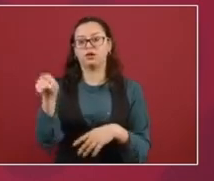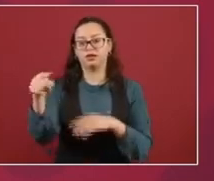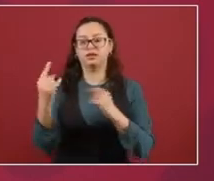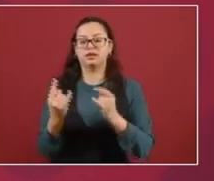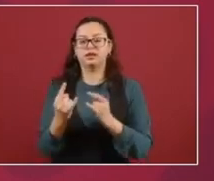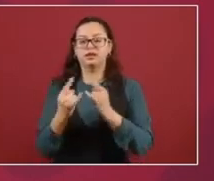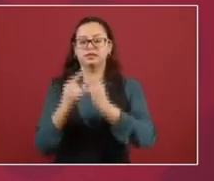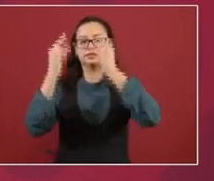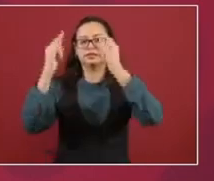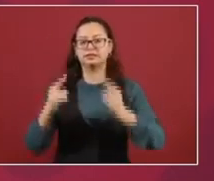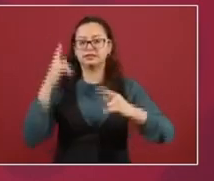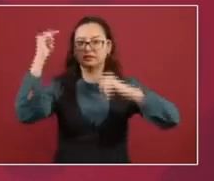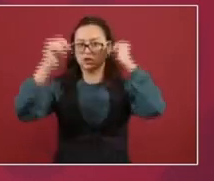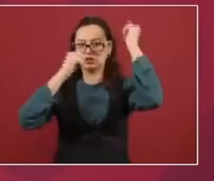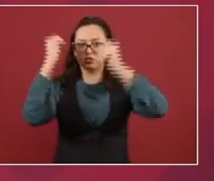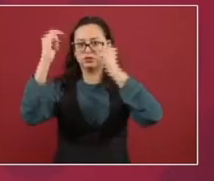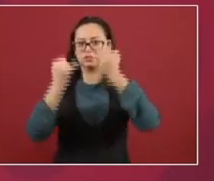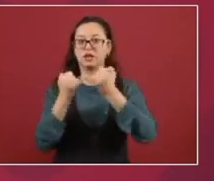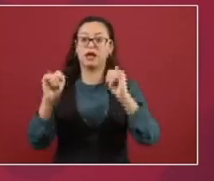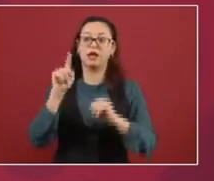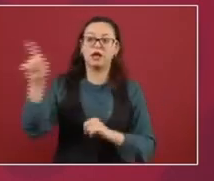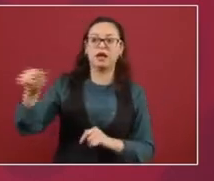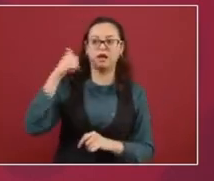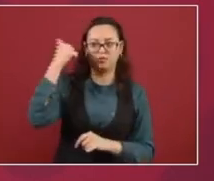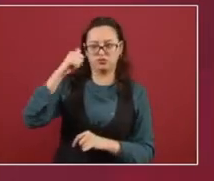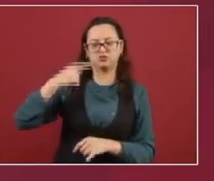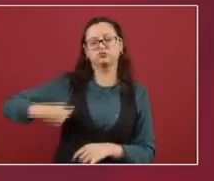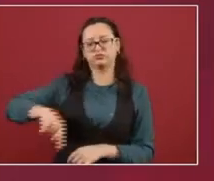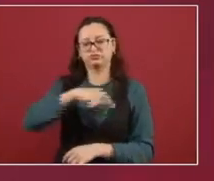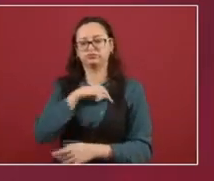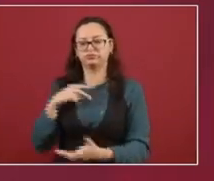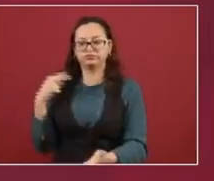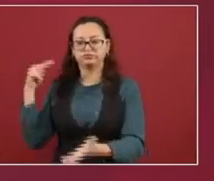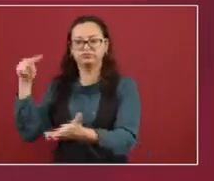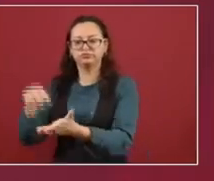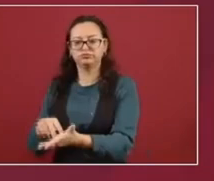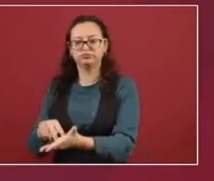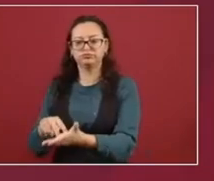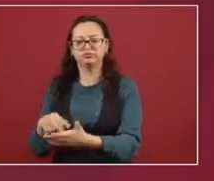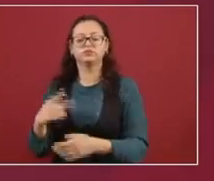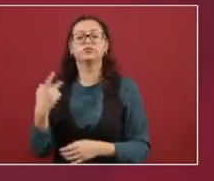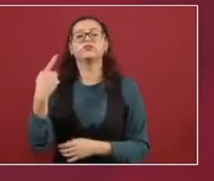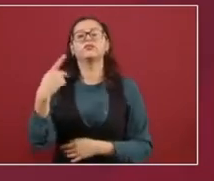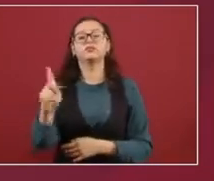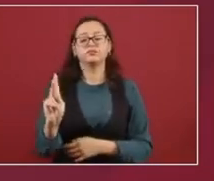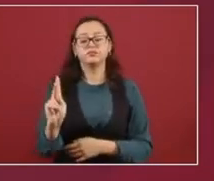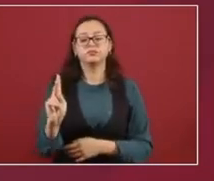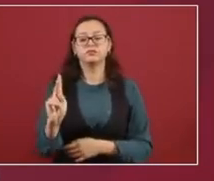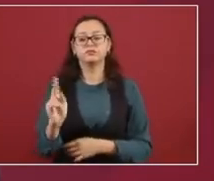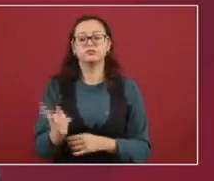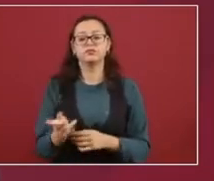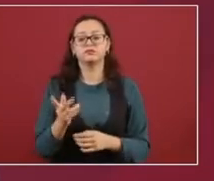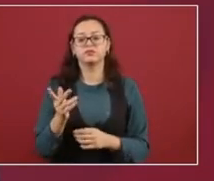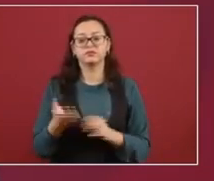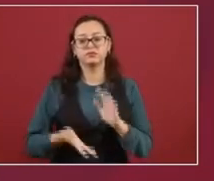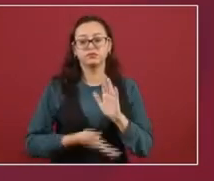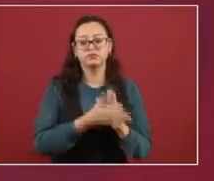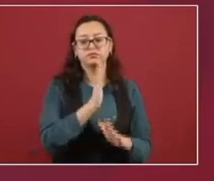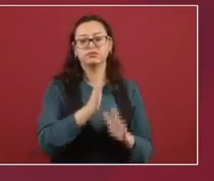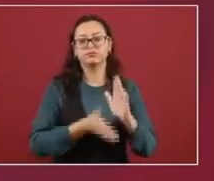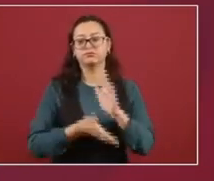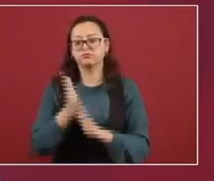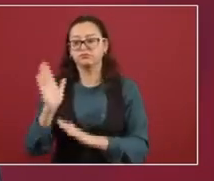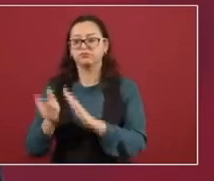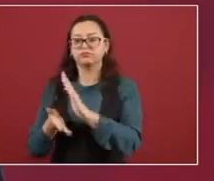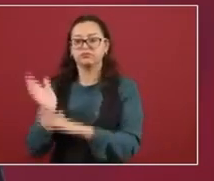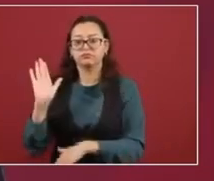tianguis turístico de Acapulco, pero vamos a iniciar la gira